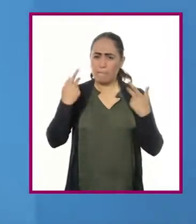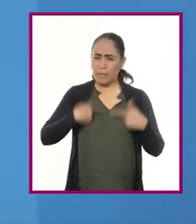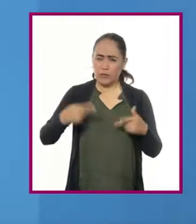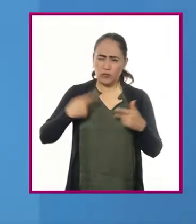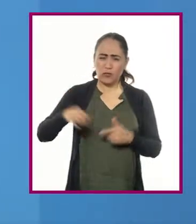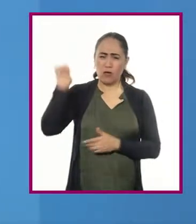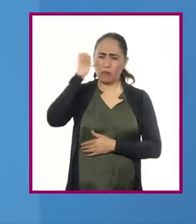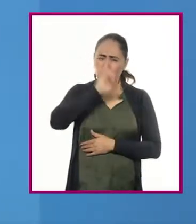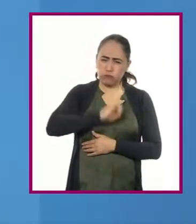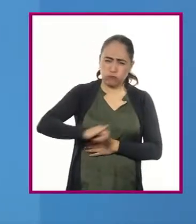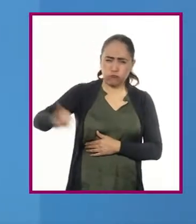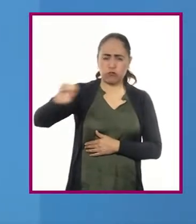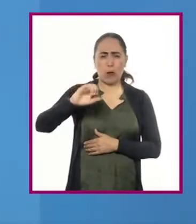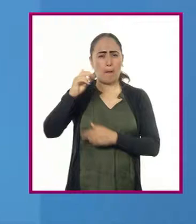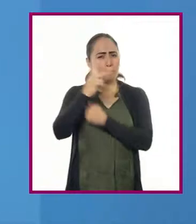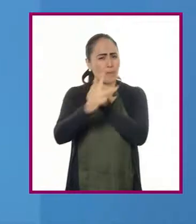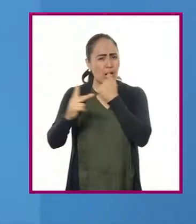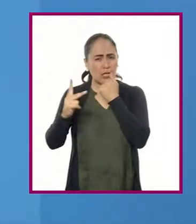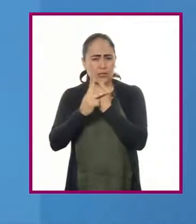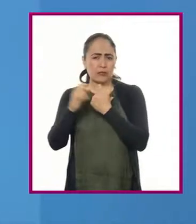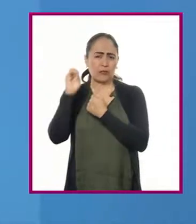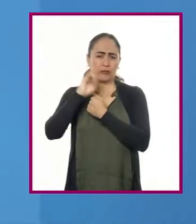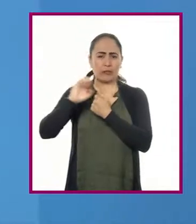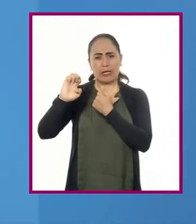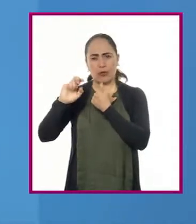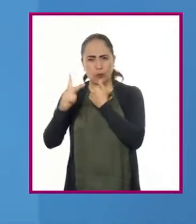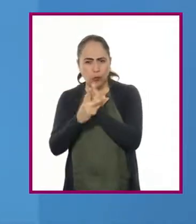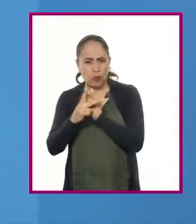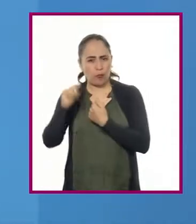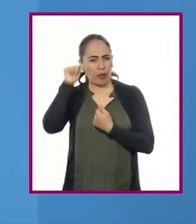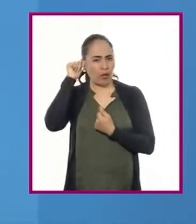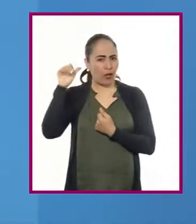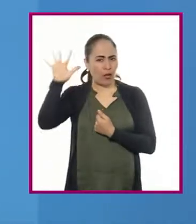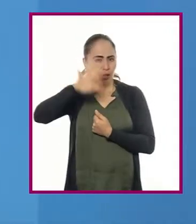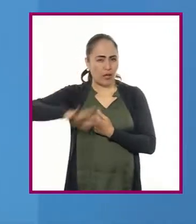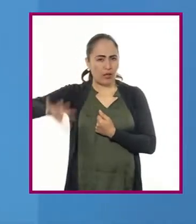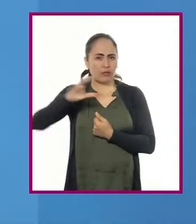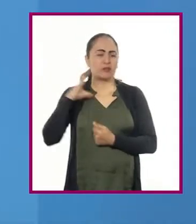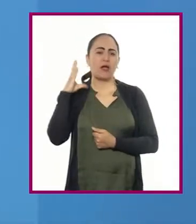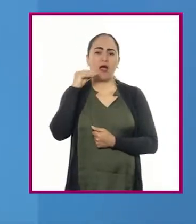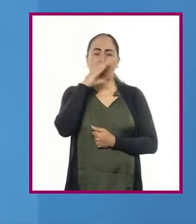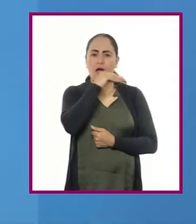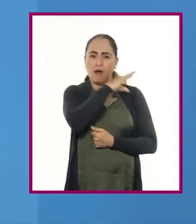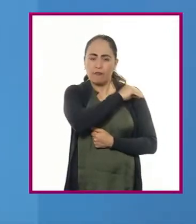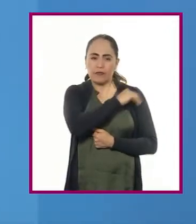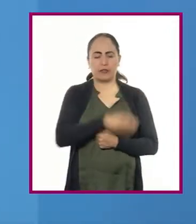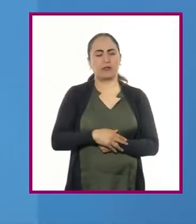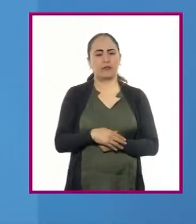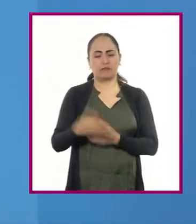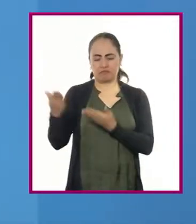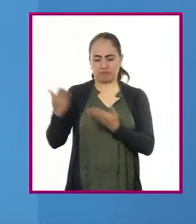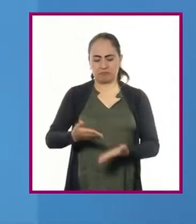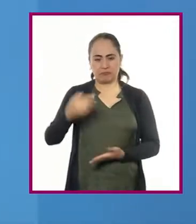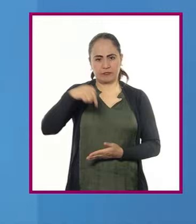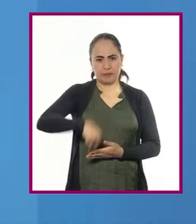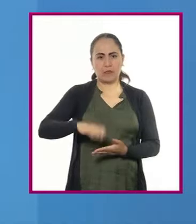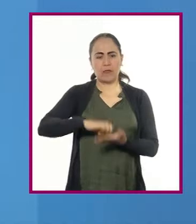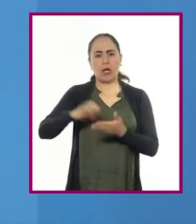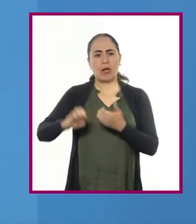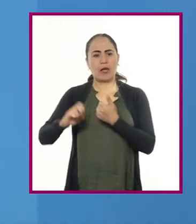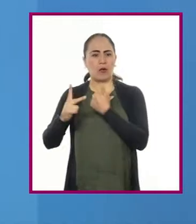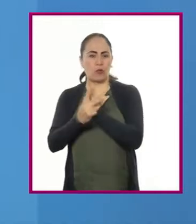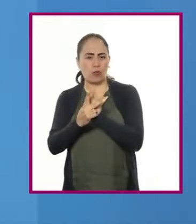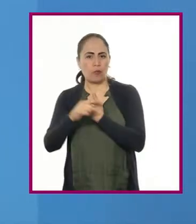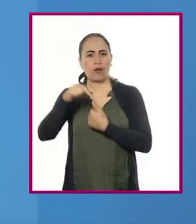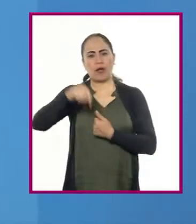provenientes de otros países, de Europa, Asia y África. En el grupo de los europeos arribaron